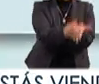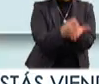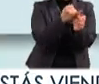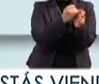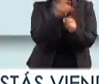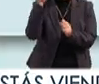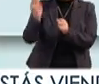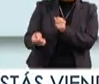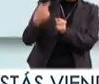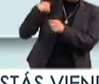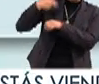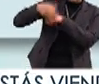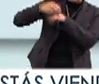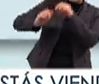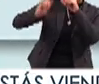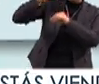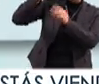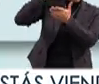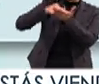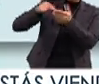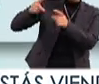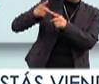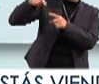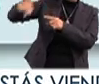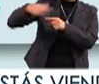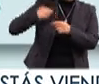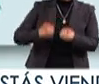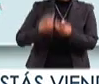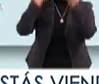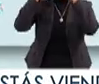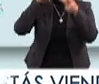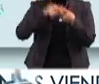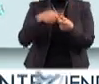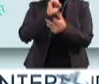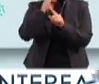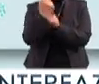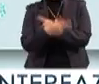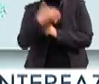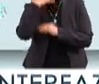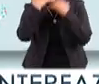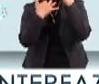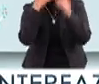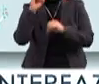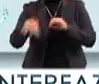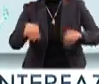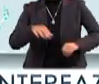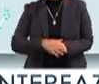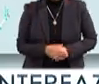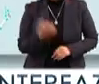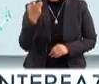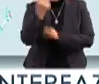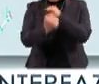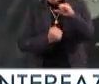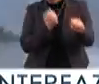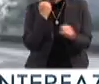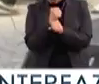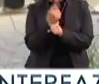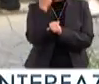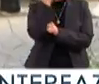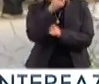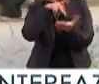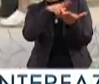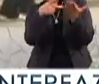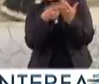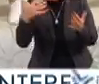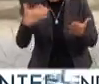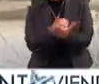brinda información estadística sobre la localización las cantidades y la situación de la basura Este año fue uno de los